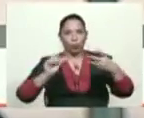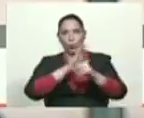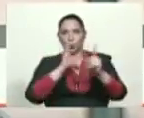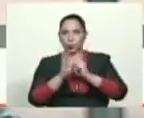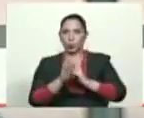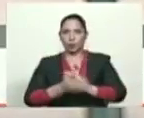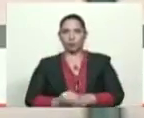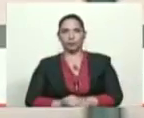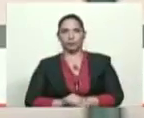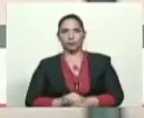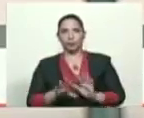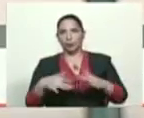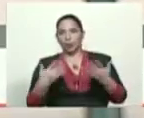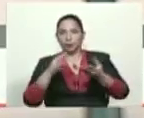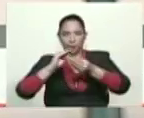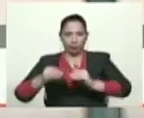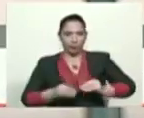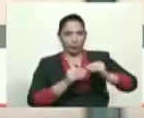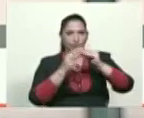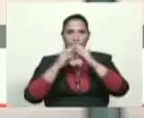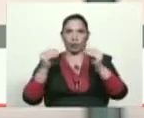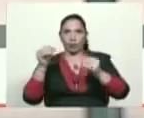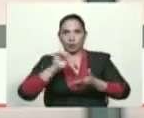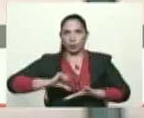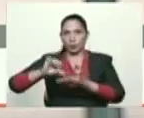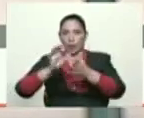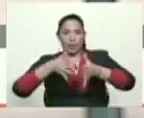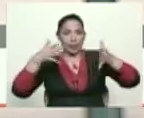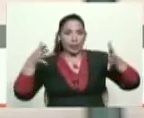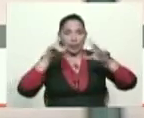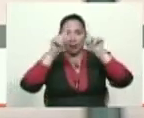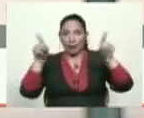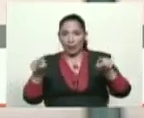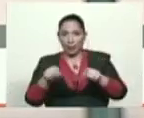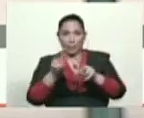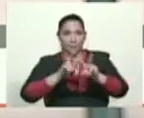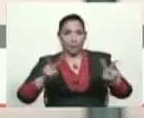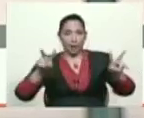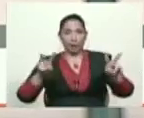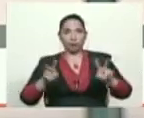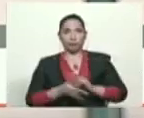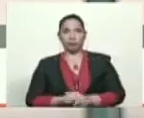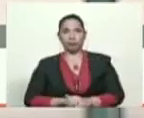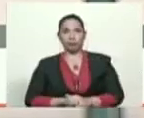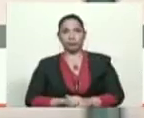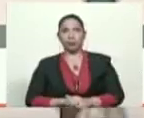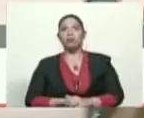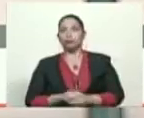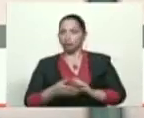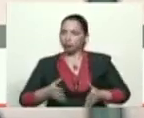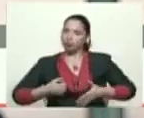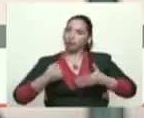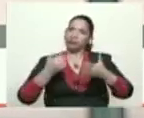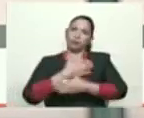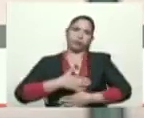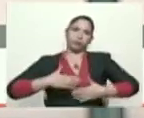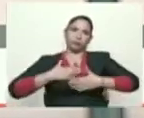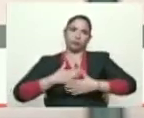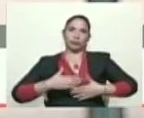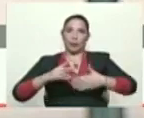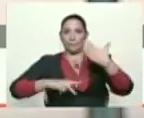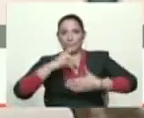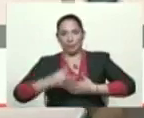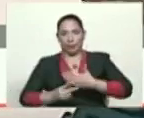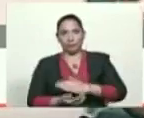cuanto pueda la recuperación de estas ciudades la gran misión cuadrante es para mi comandante se ve muy beneficiada con este plan por